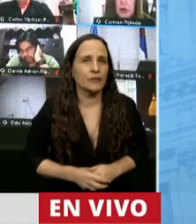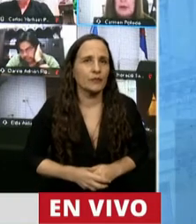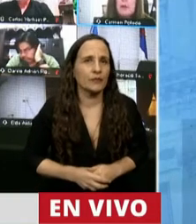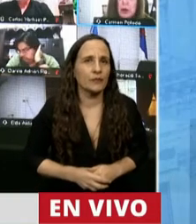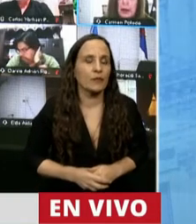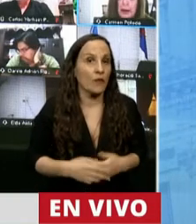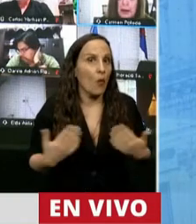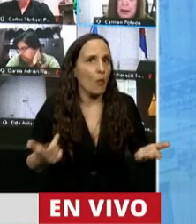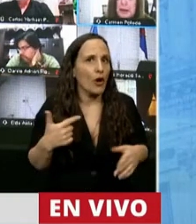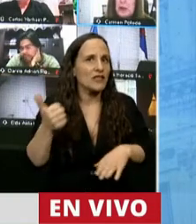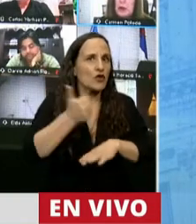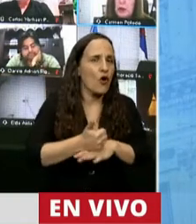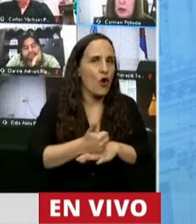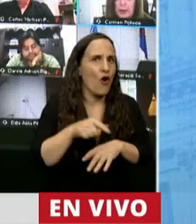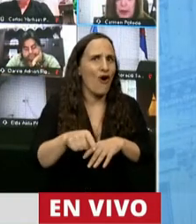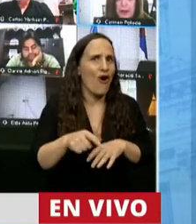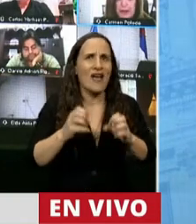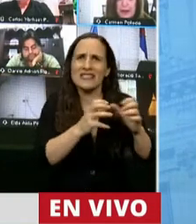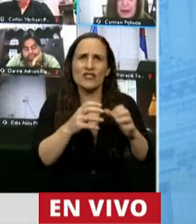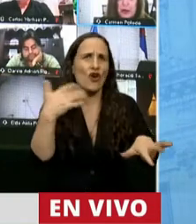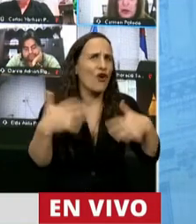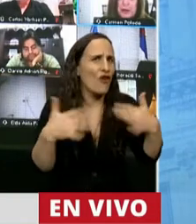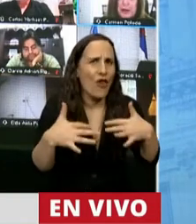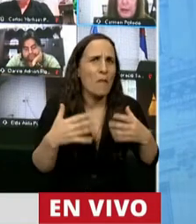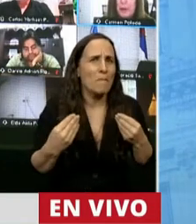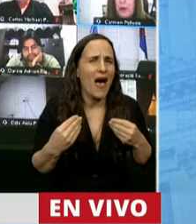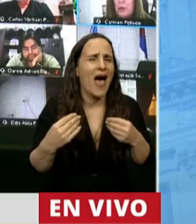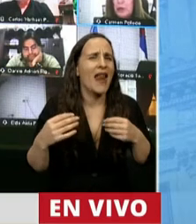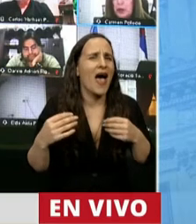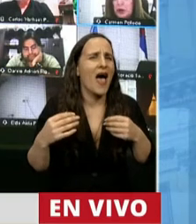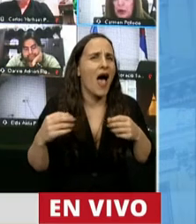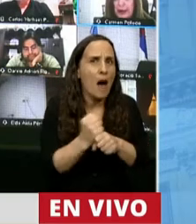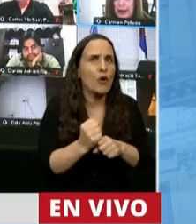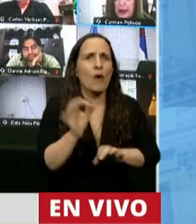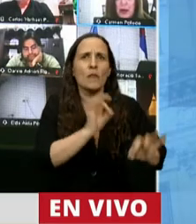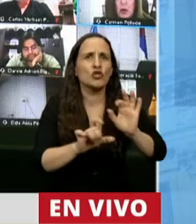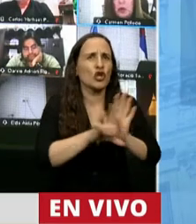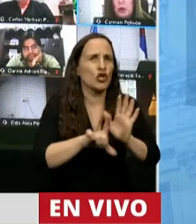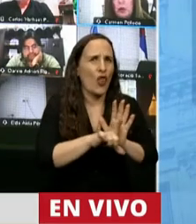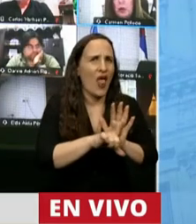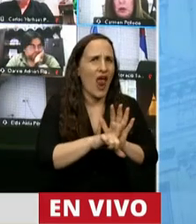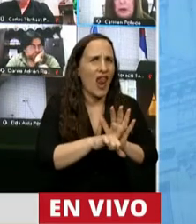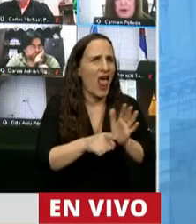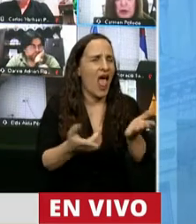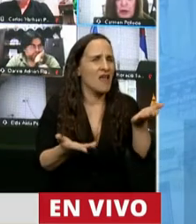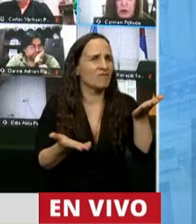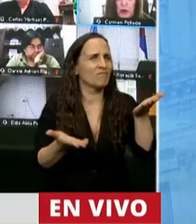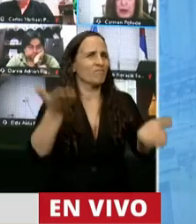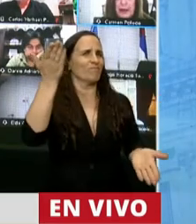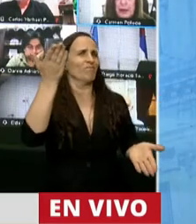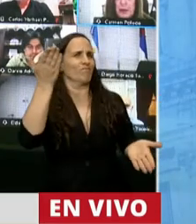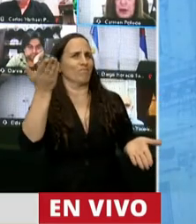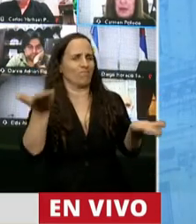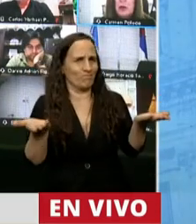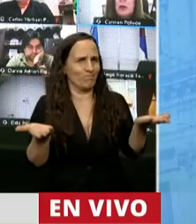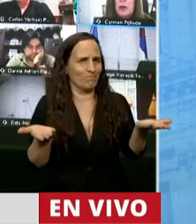aquí, sesionando las apuradas y de manera atropellada para aprobar un proyecto de ley injusto, desmesurado, irresponsable y sobre